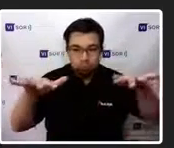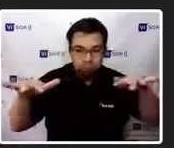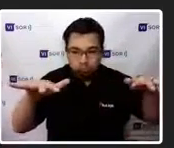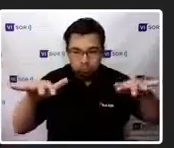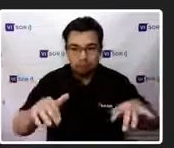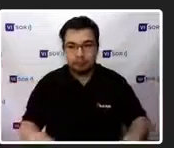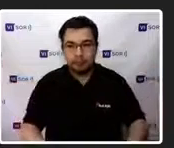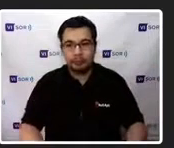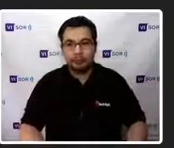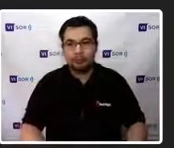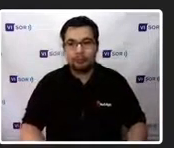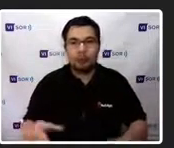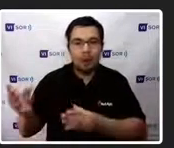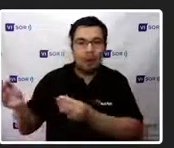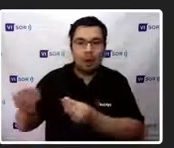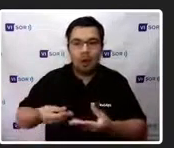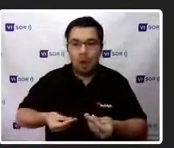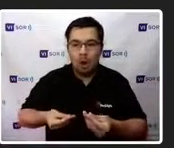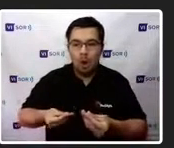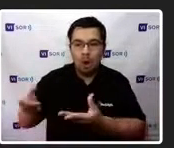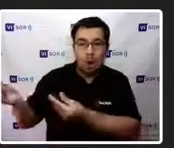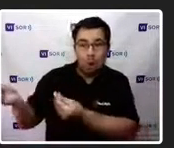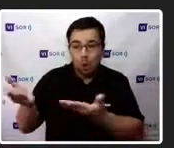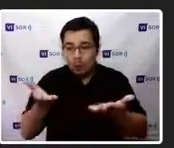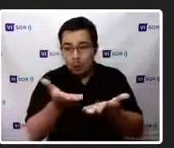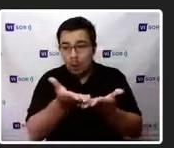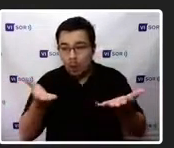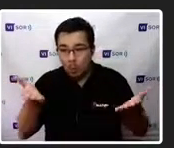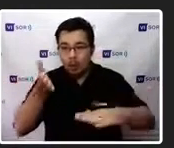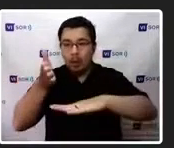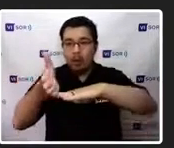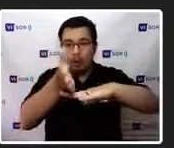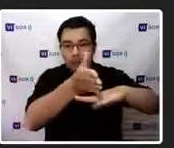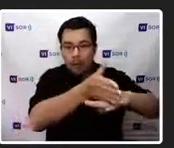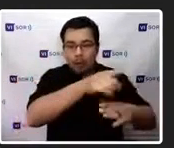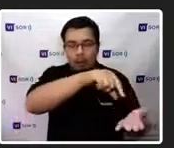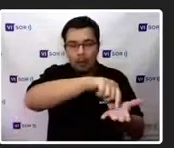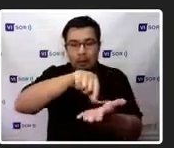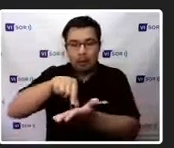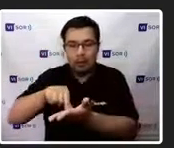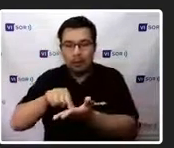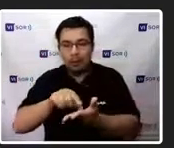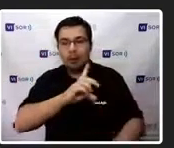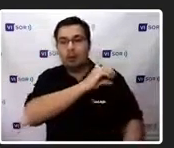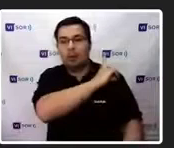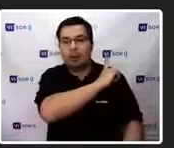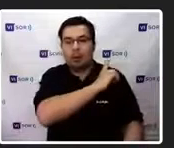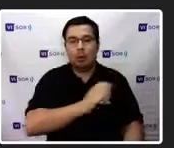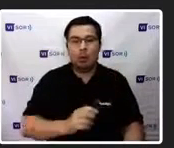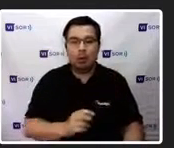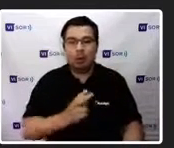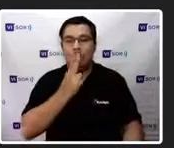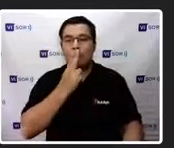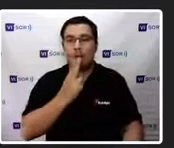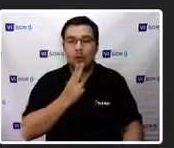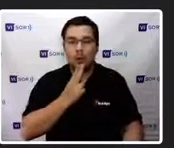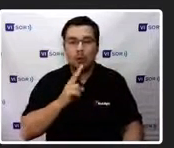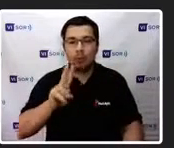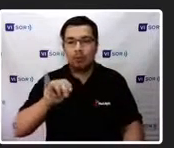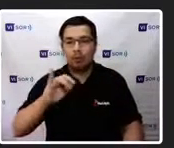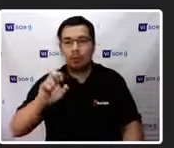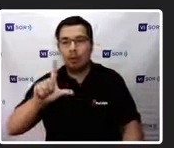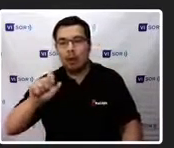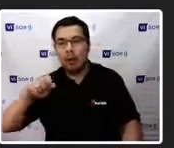Lo invito a venir a la sede de Duoc en distintas partes de Chile. Estamos en Puerto Montt, estamos en Villarrica, estamos en Concepción,